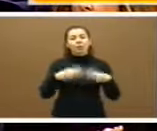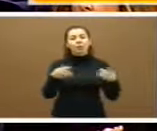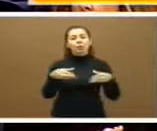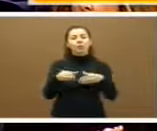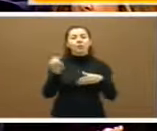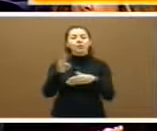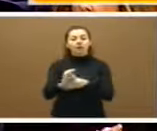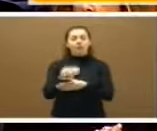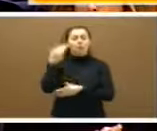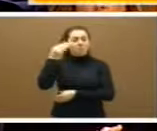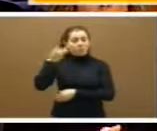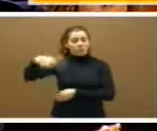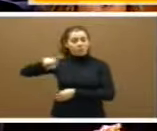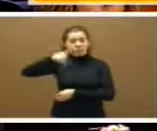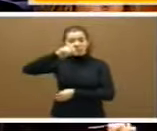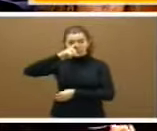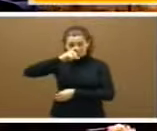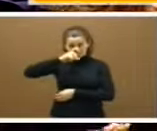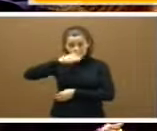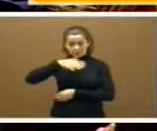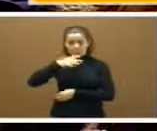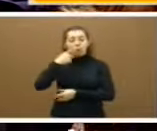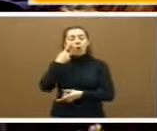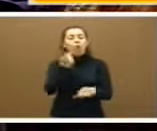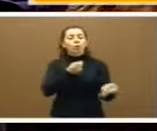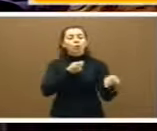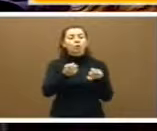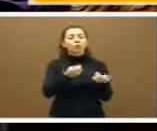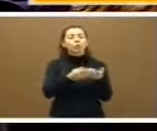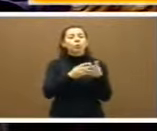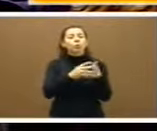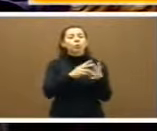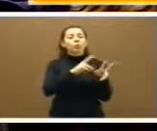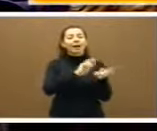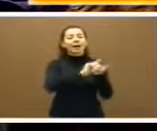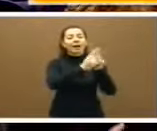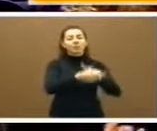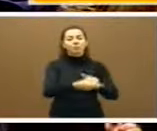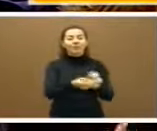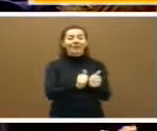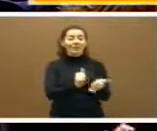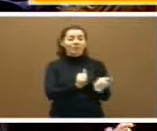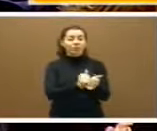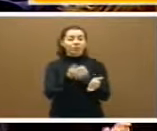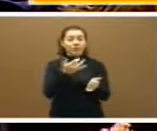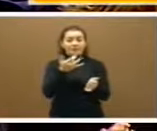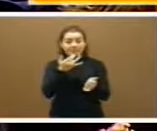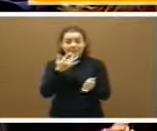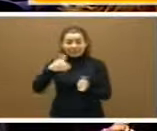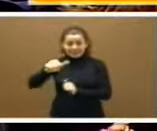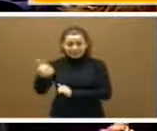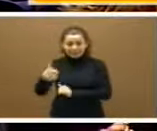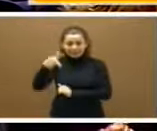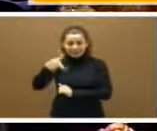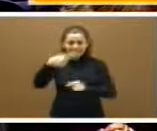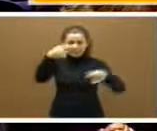imagino que lo recordarán, para tener más control sobre las modificaciones de crédito. Si se hubiera aprobado, la última barbaridad que ha hecho este Gobierno